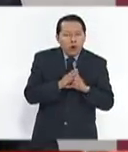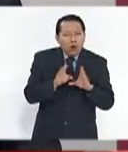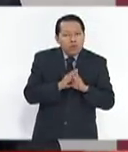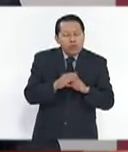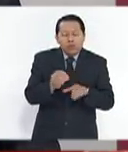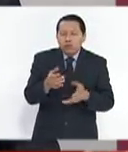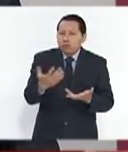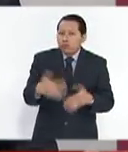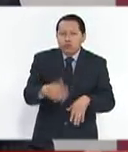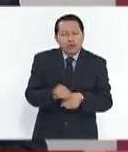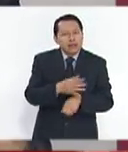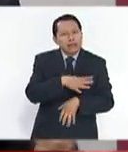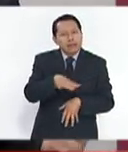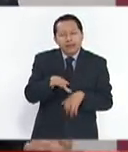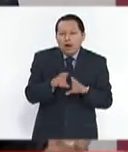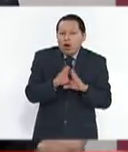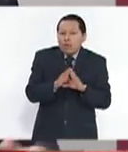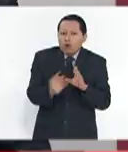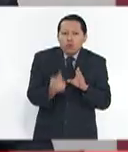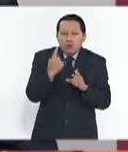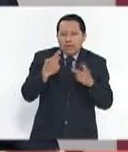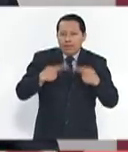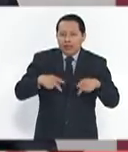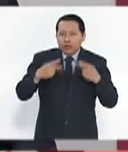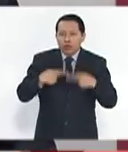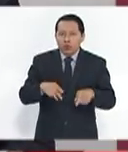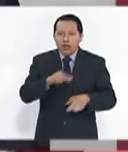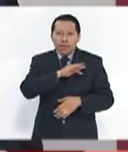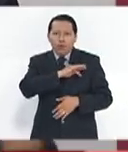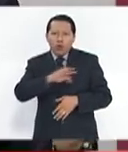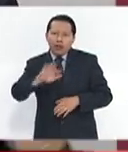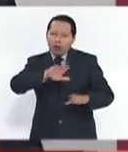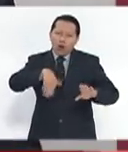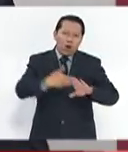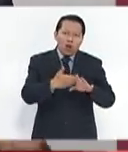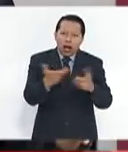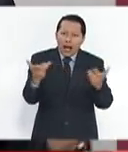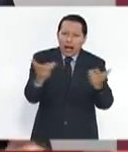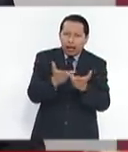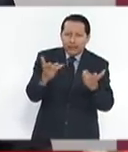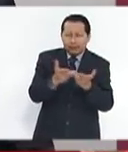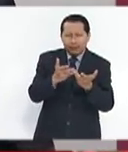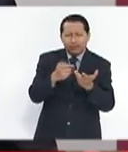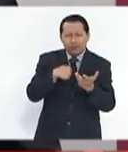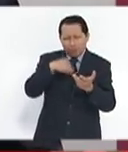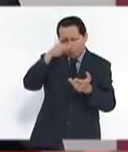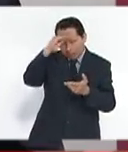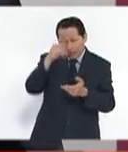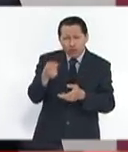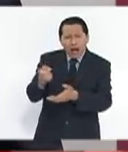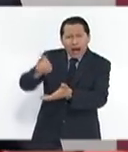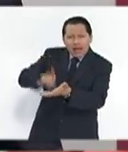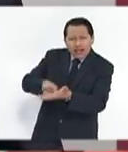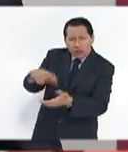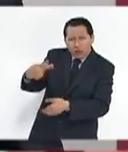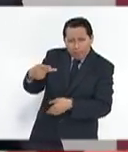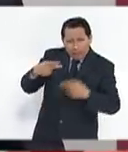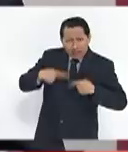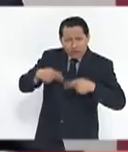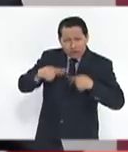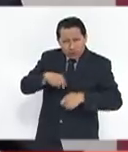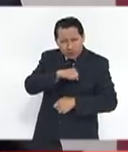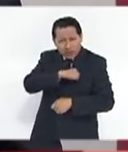increíble lo que una persona puede hacer. Yo me pregunto qué les pasará por el alma para hacer algo